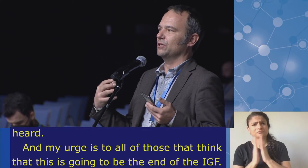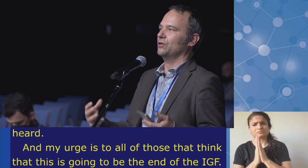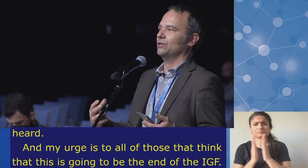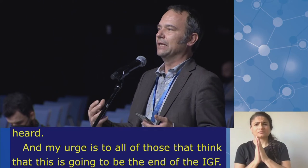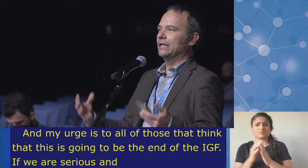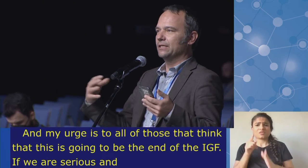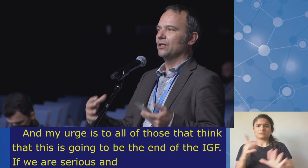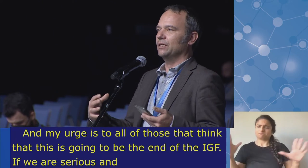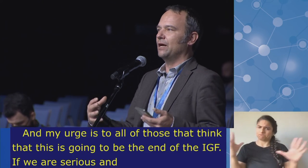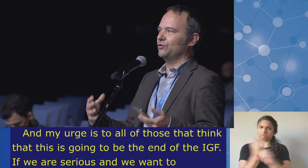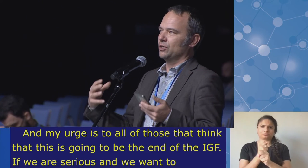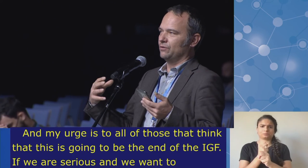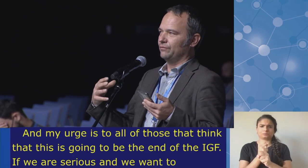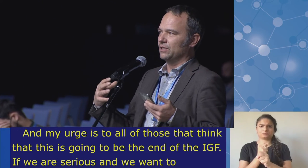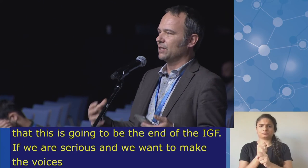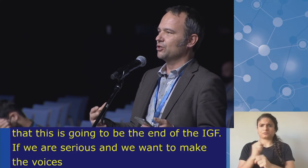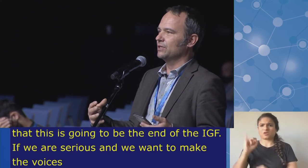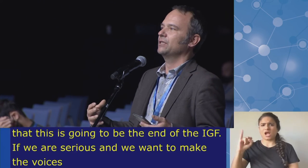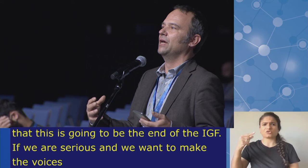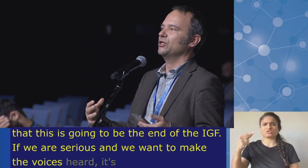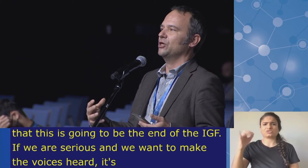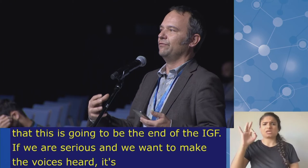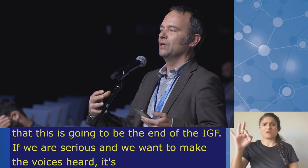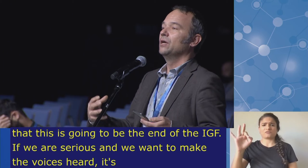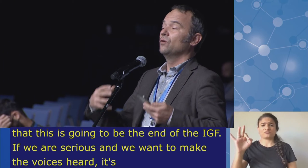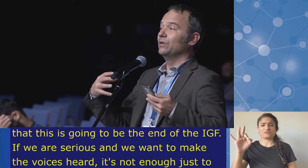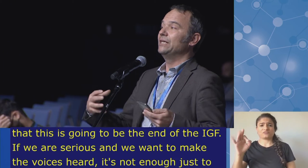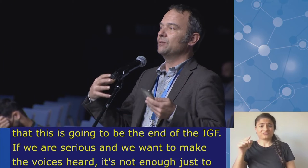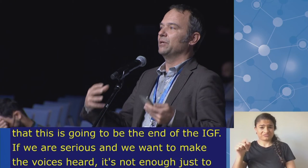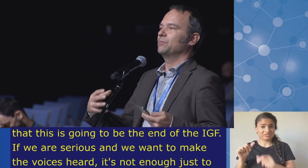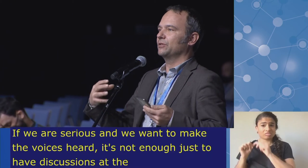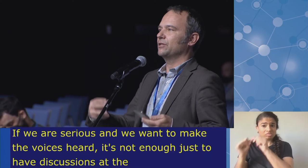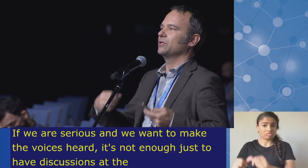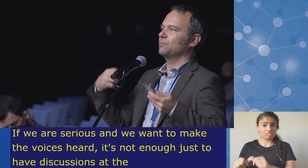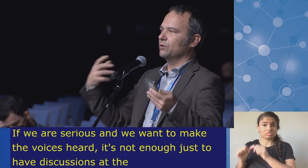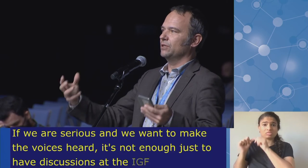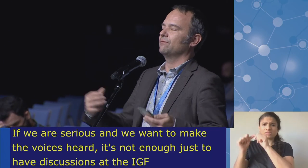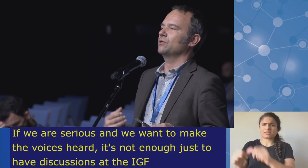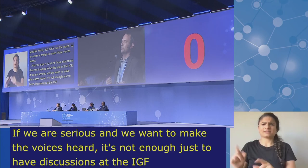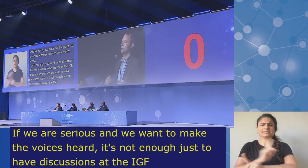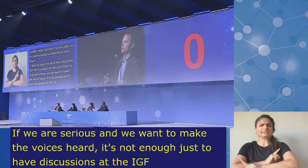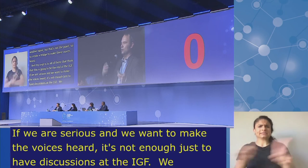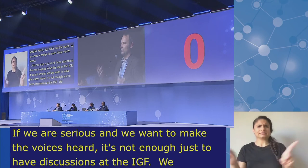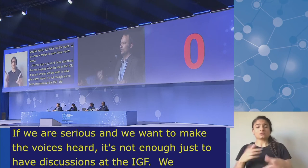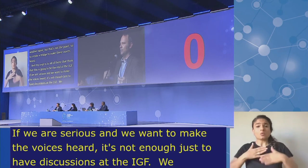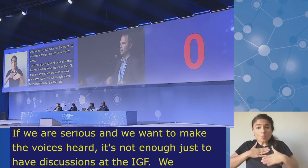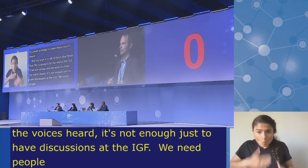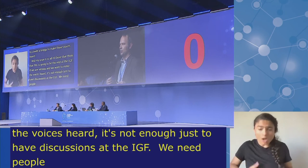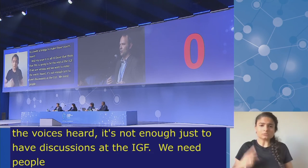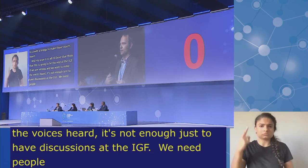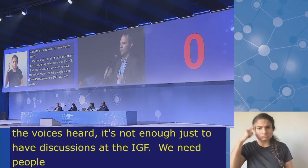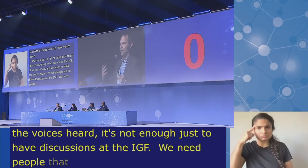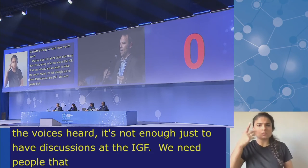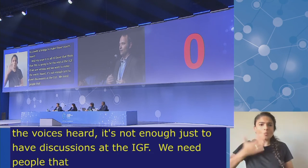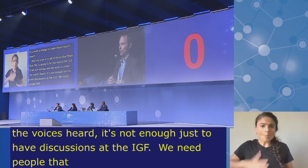a los grupos que toman las decisiones, y creo que esto debería ser el objetivo de las siguientes cumbres.